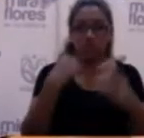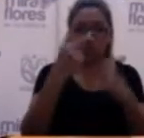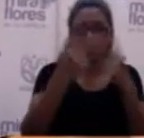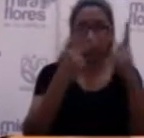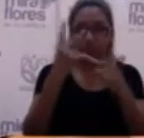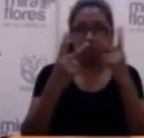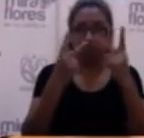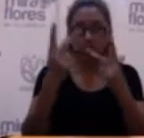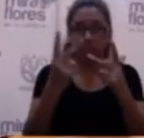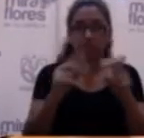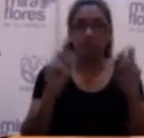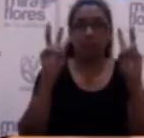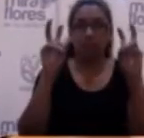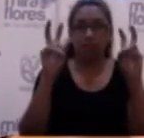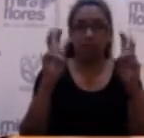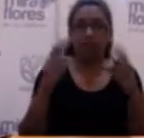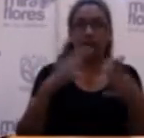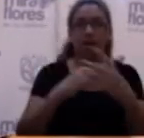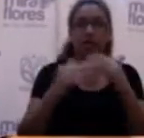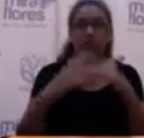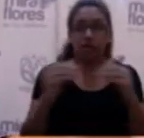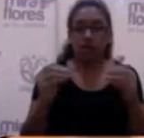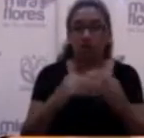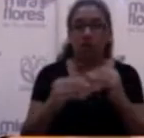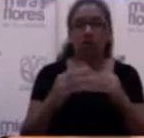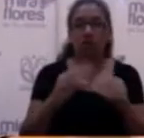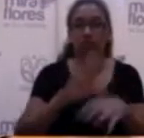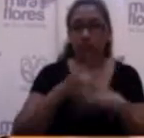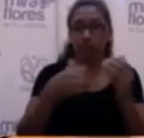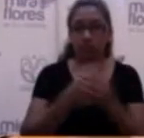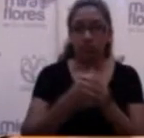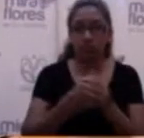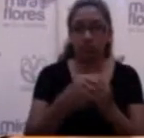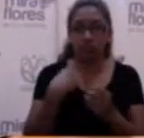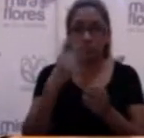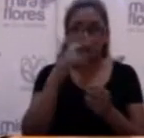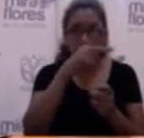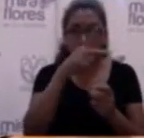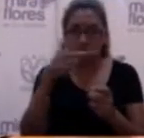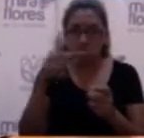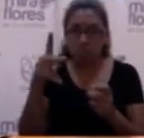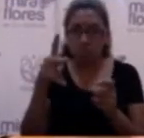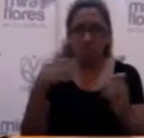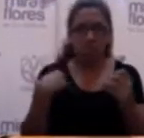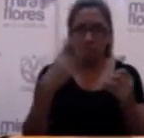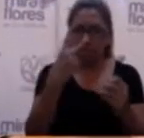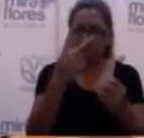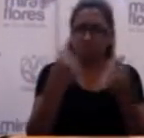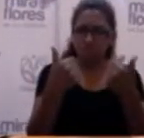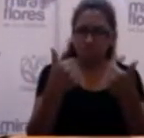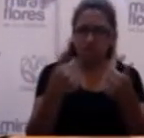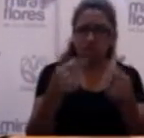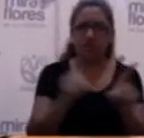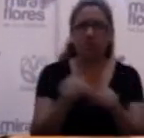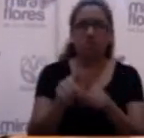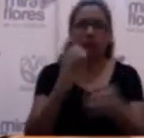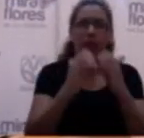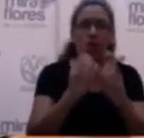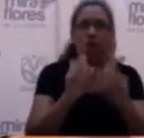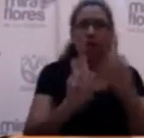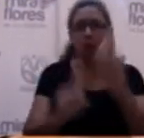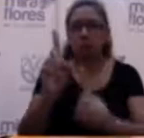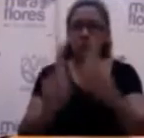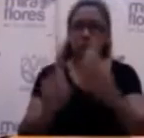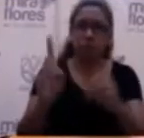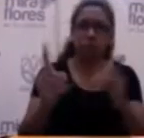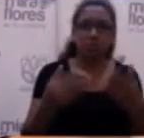frecuencia, ¿no? Me interesa el tema de la historia, patrimonio cultural. No la veo en tan mal estado, entiendo que hay que hacer un tratamiento de madera y otras